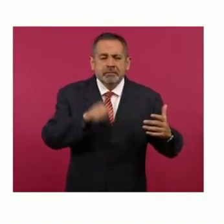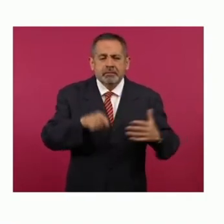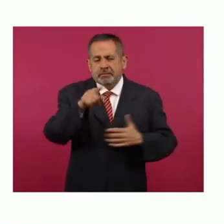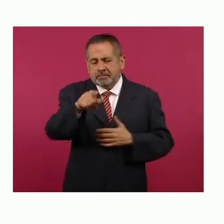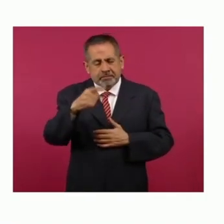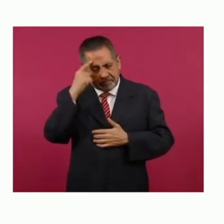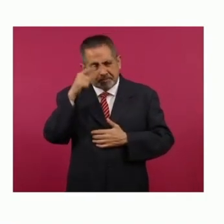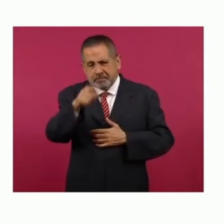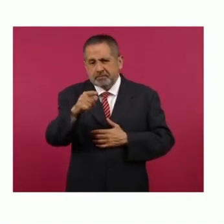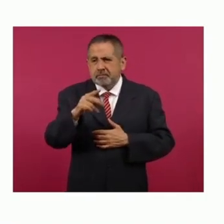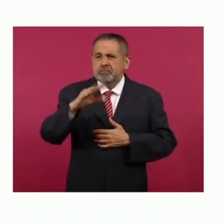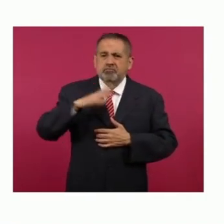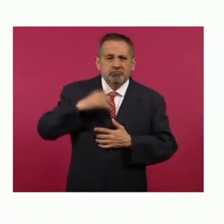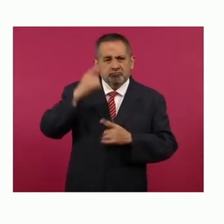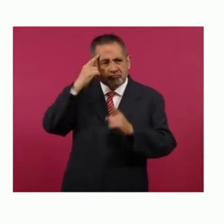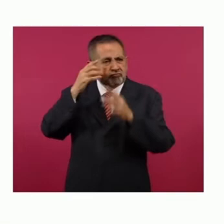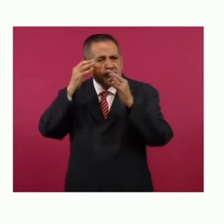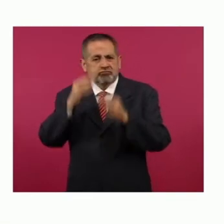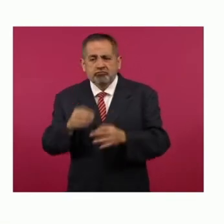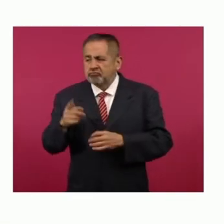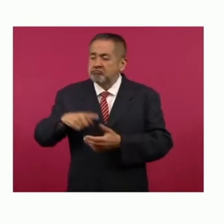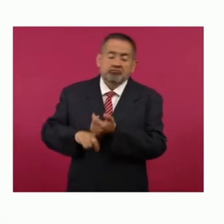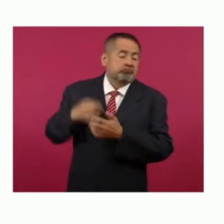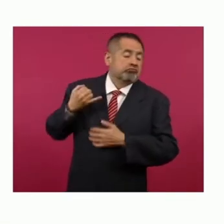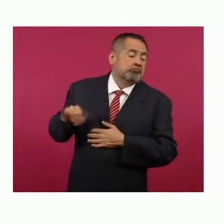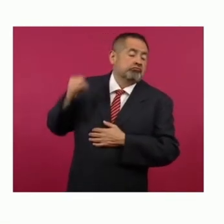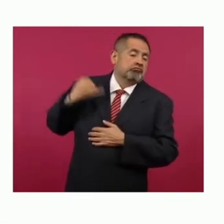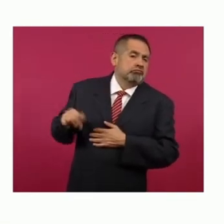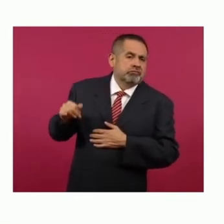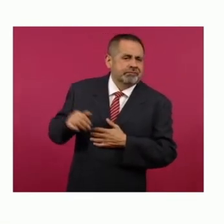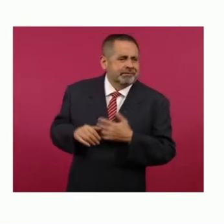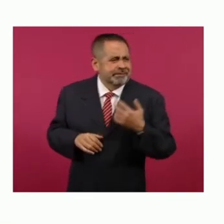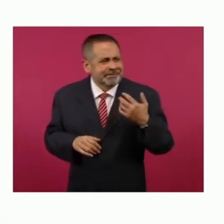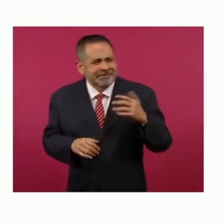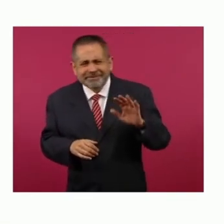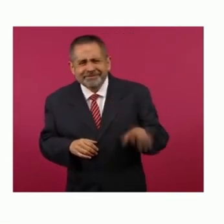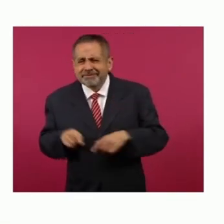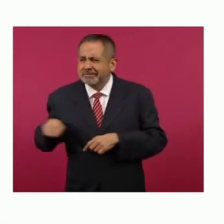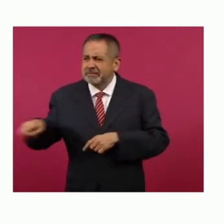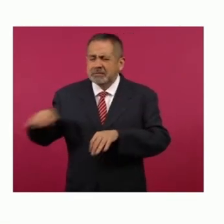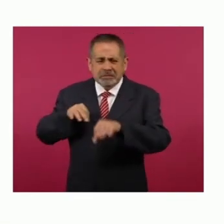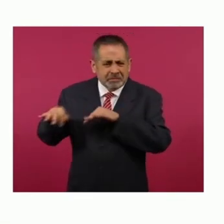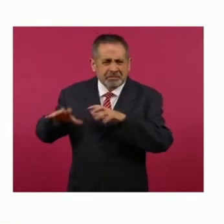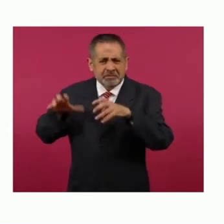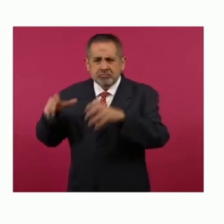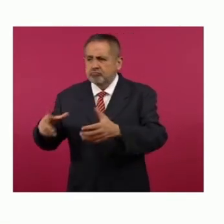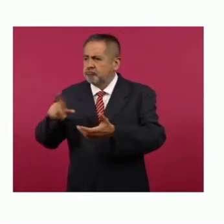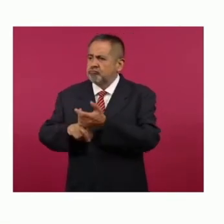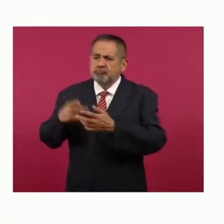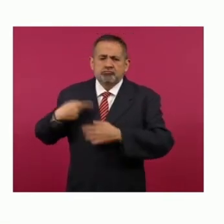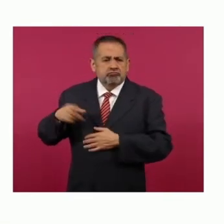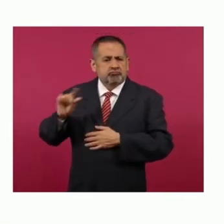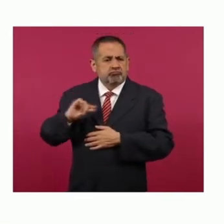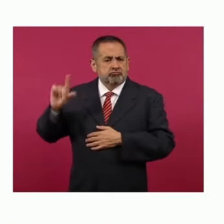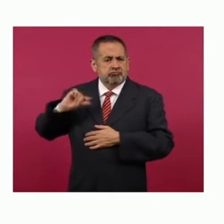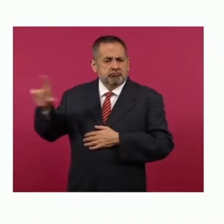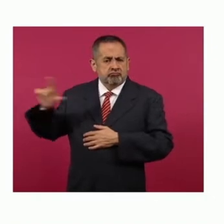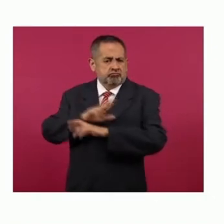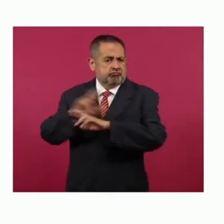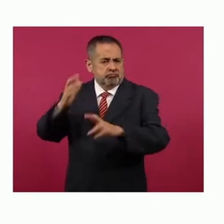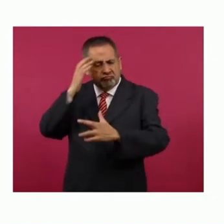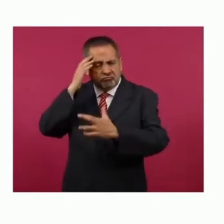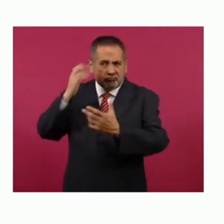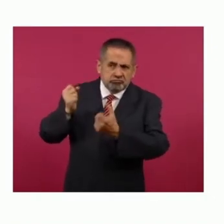que sin miramientos descalifica el largo trabajo realizado por profesionales de reconocida